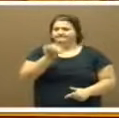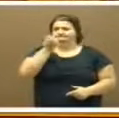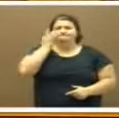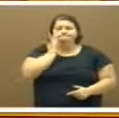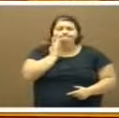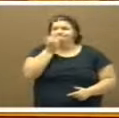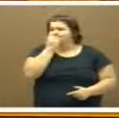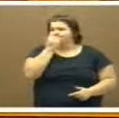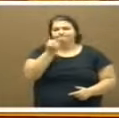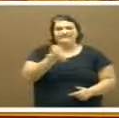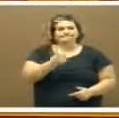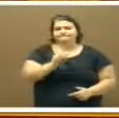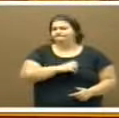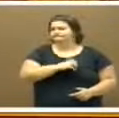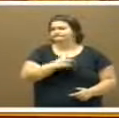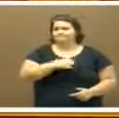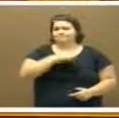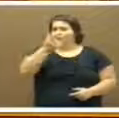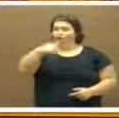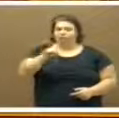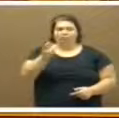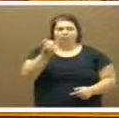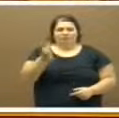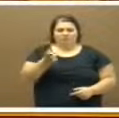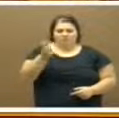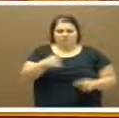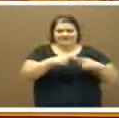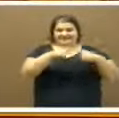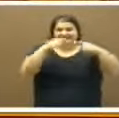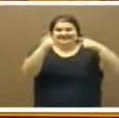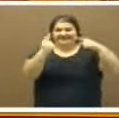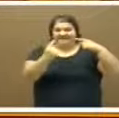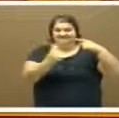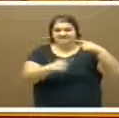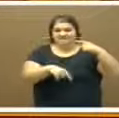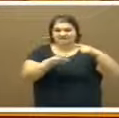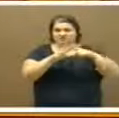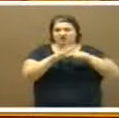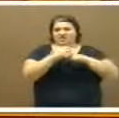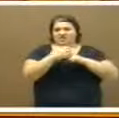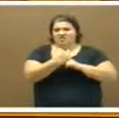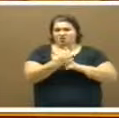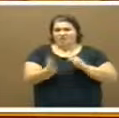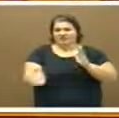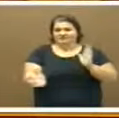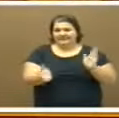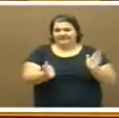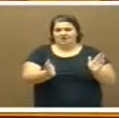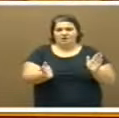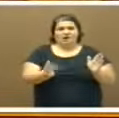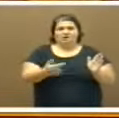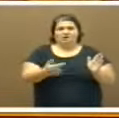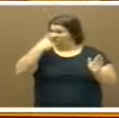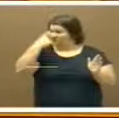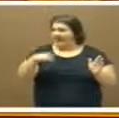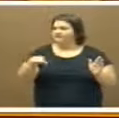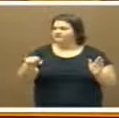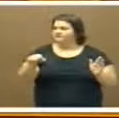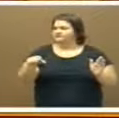siguen endeudándose y se encuentran con un déficit que es circunstancial, estacional, señor consejero. Y usted lo sabe,